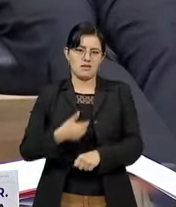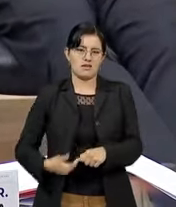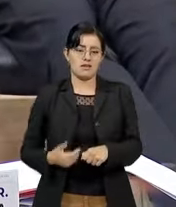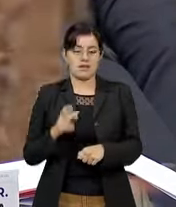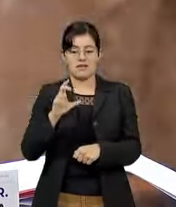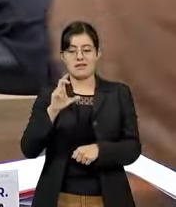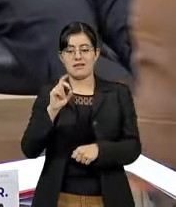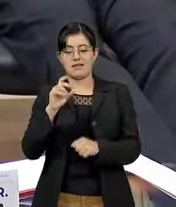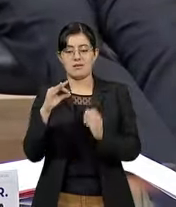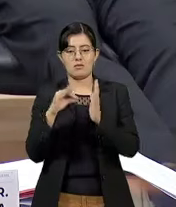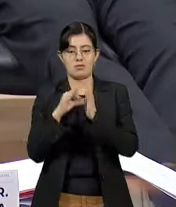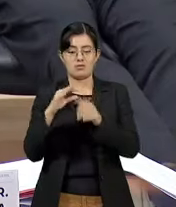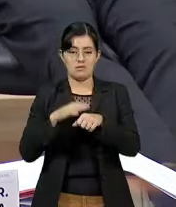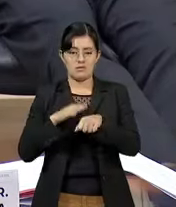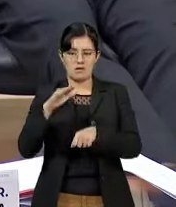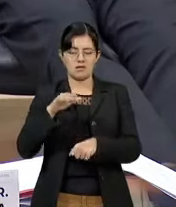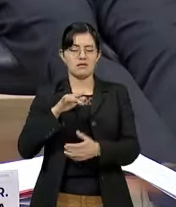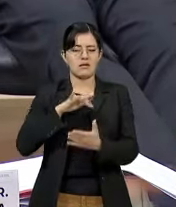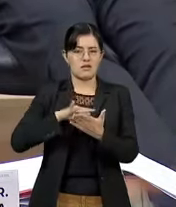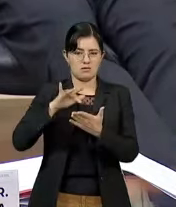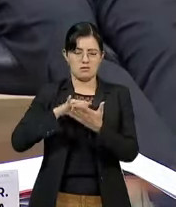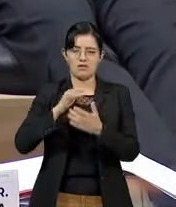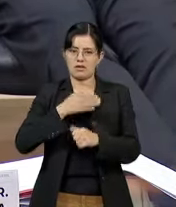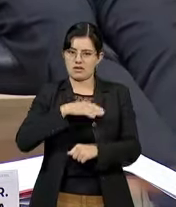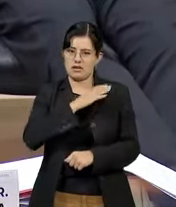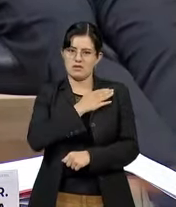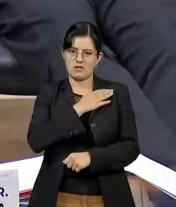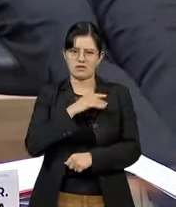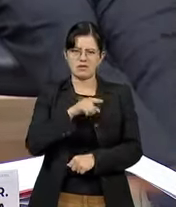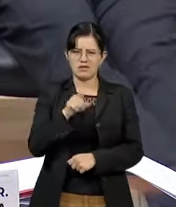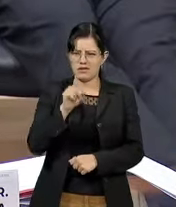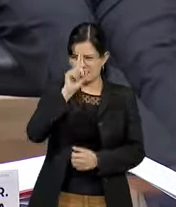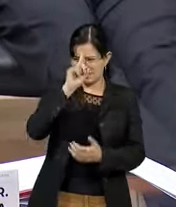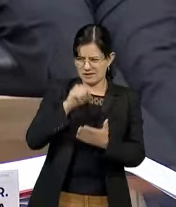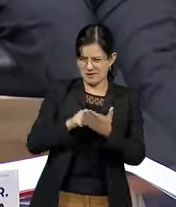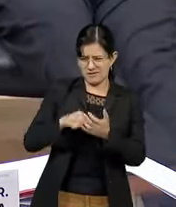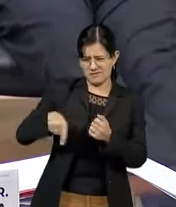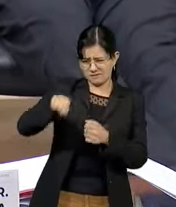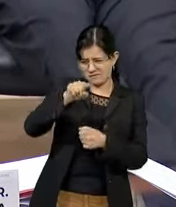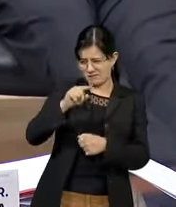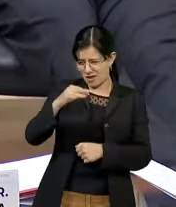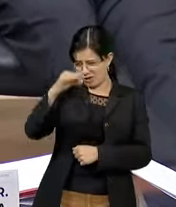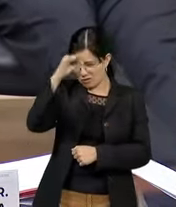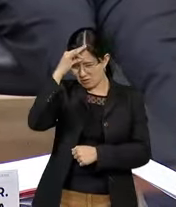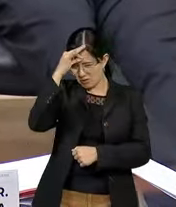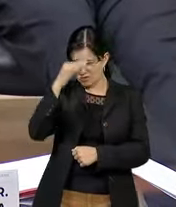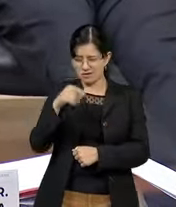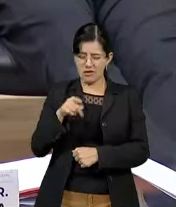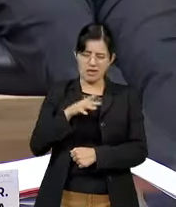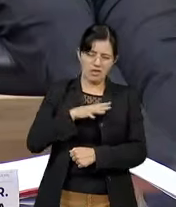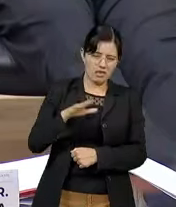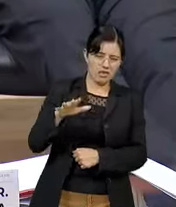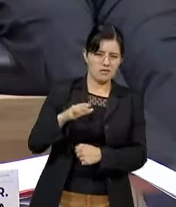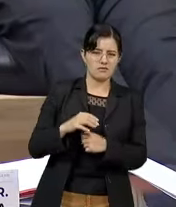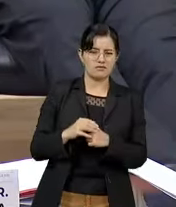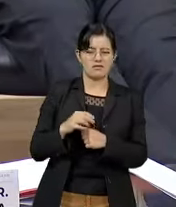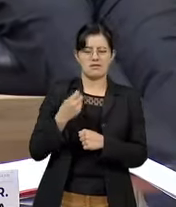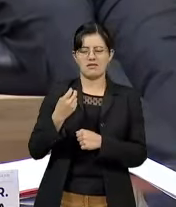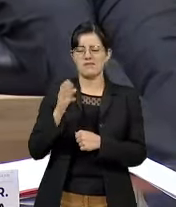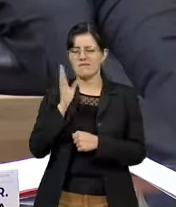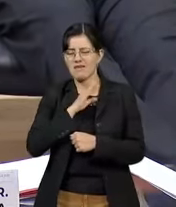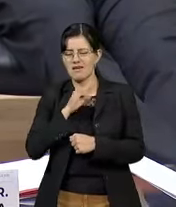Card ese que creen que es tonto ese que lo ven con arrogancia ese que lo ven con desprecio ese que califican